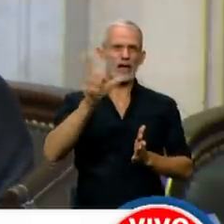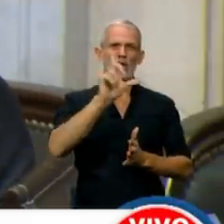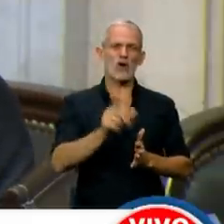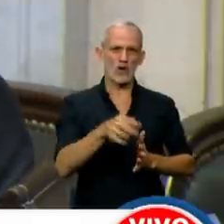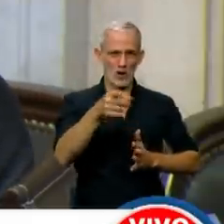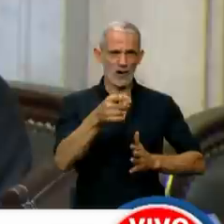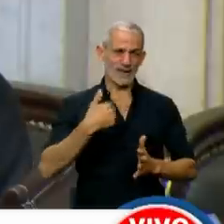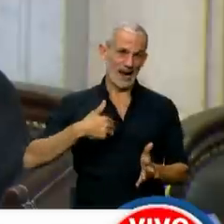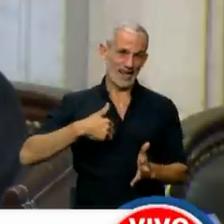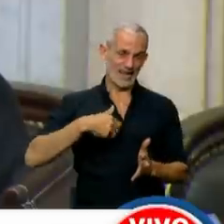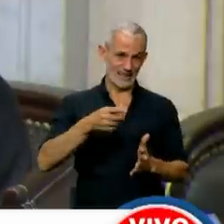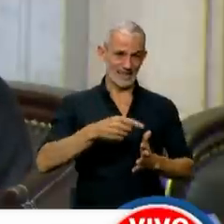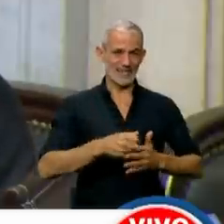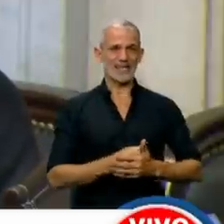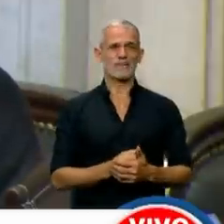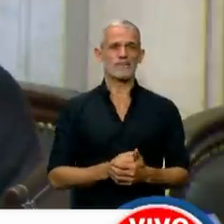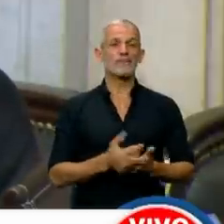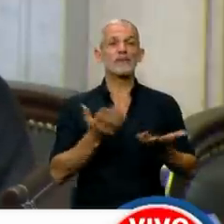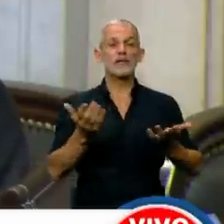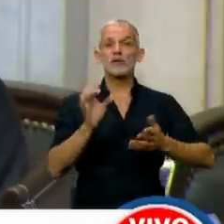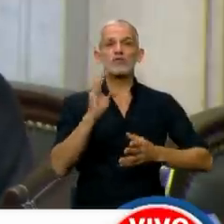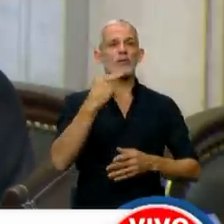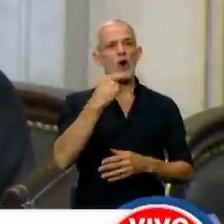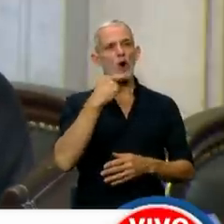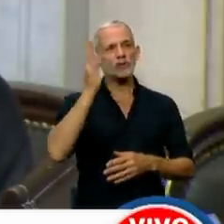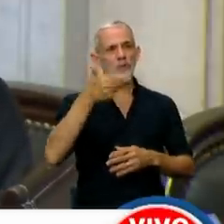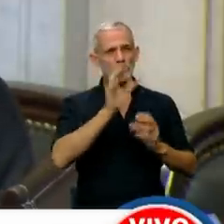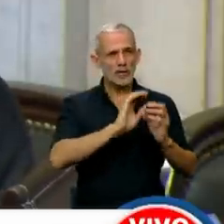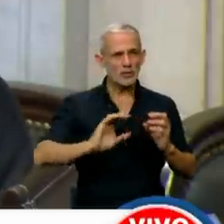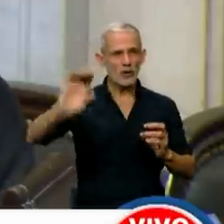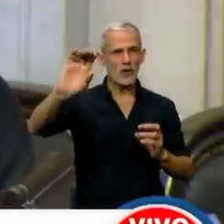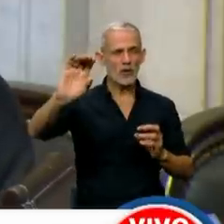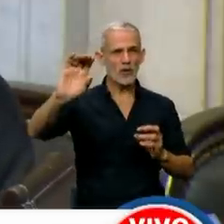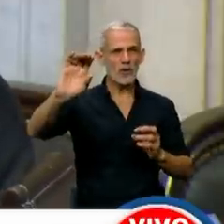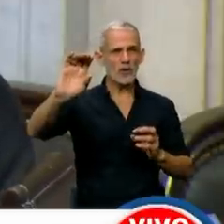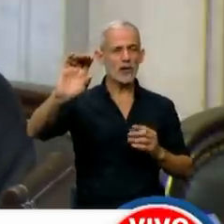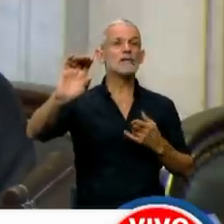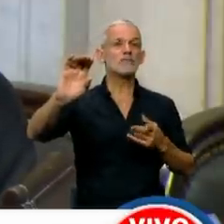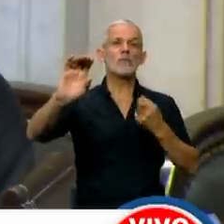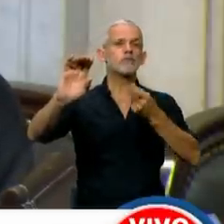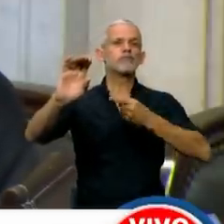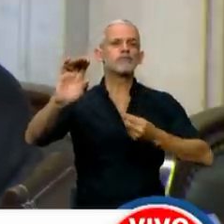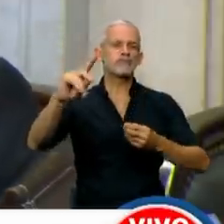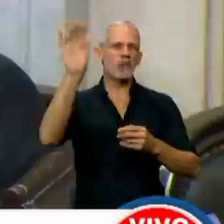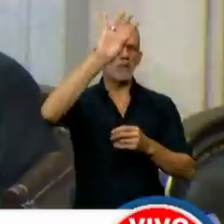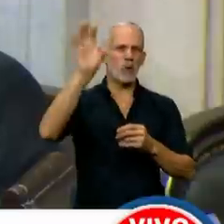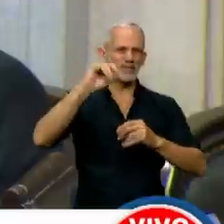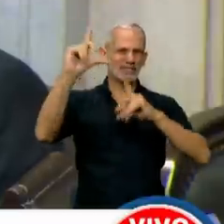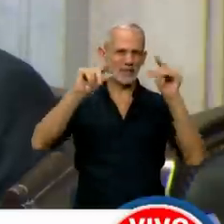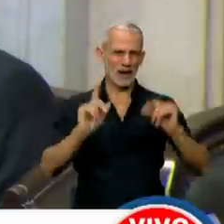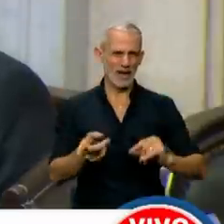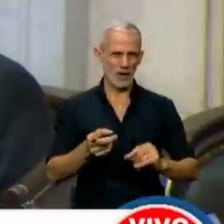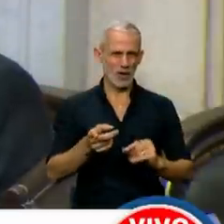de la república argentina y tan sólo el 11% he destinado al resto de las provincias